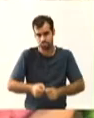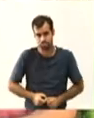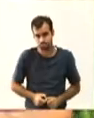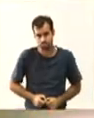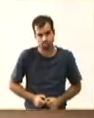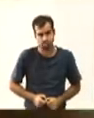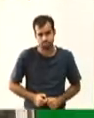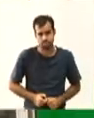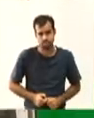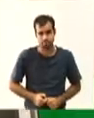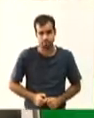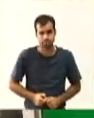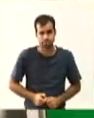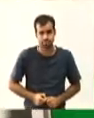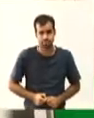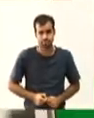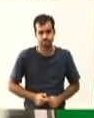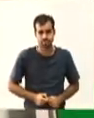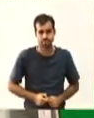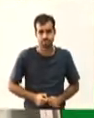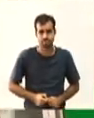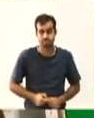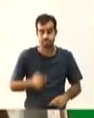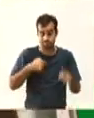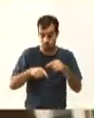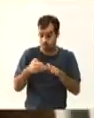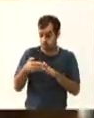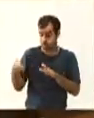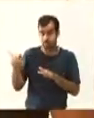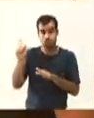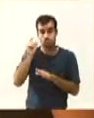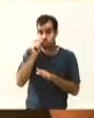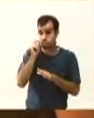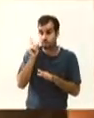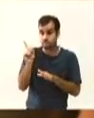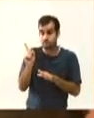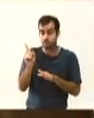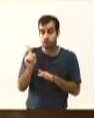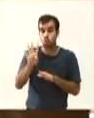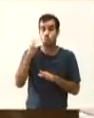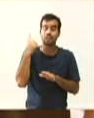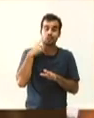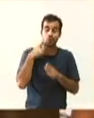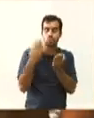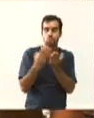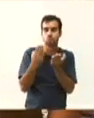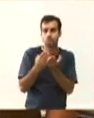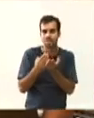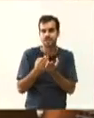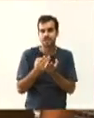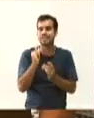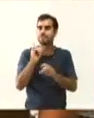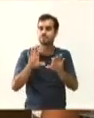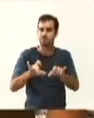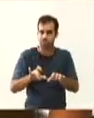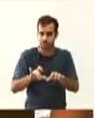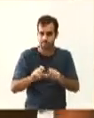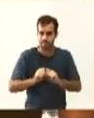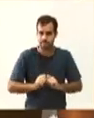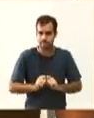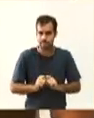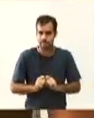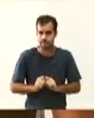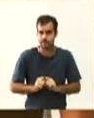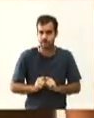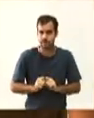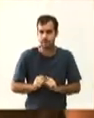a donar. En este momento me encuentro conversando con Sergio Díaz, él es estudiante de cuarto año de informática en la CUJAE y además el ideológico de